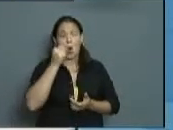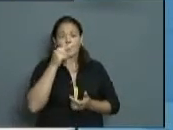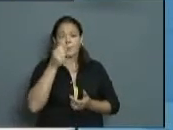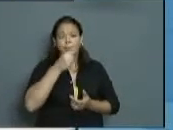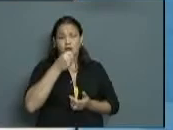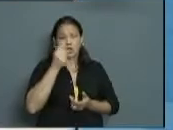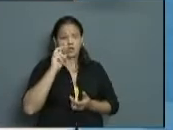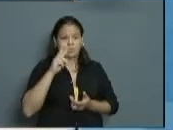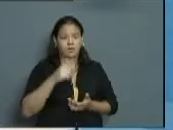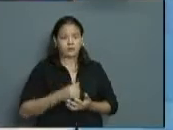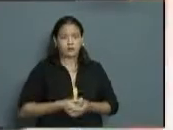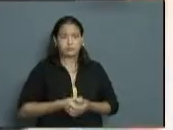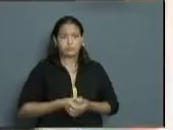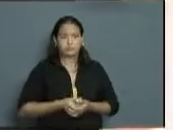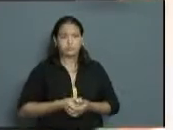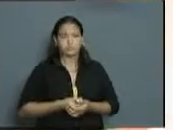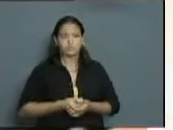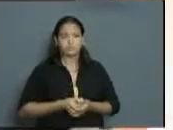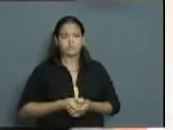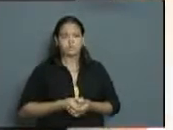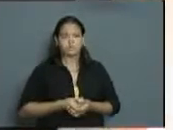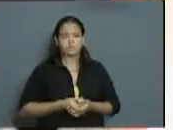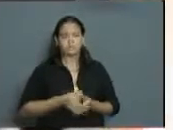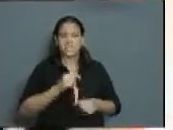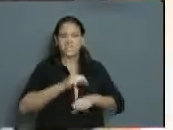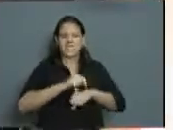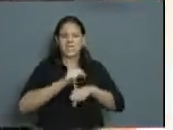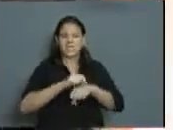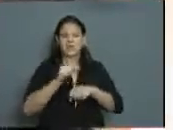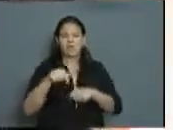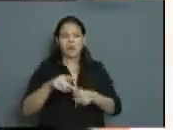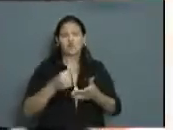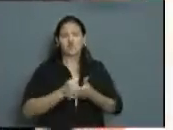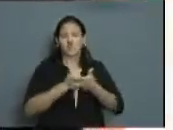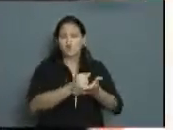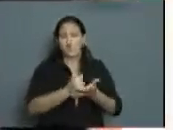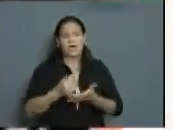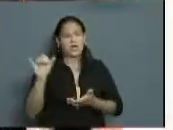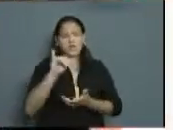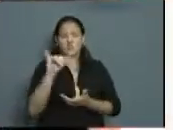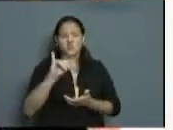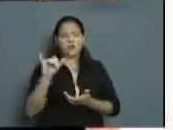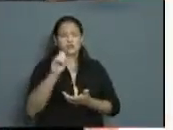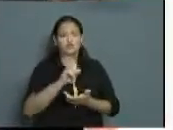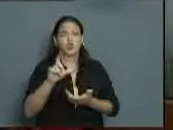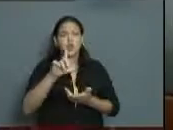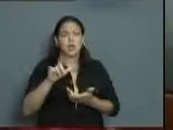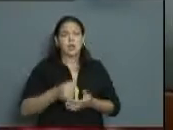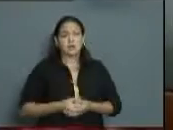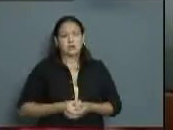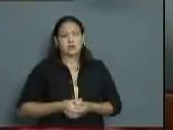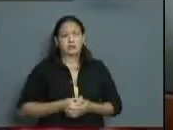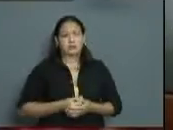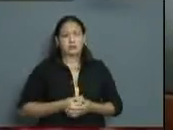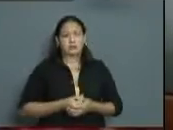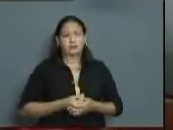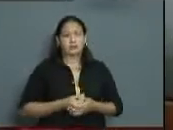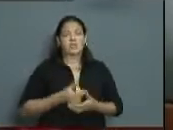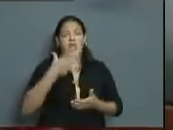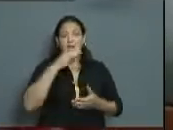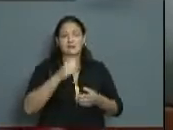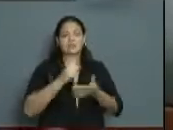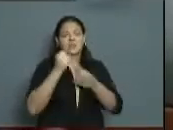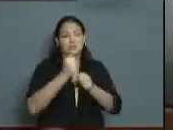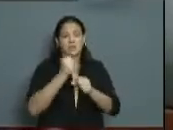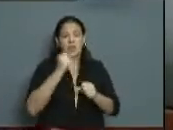trae los detalles. Son tiempos de solidaridad frente a la COVID-19. Así lo demuestran trabajadores